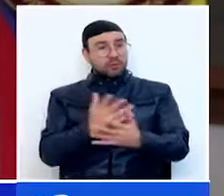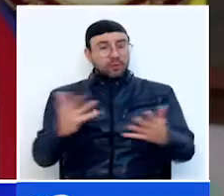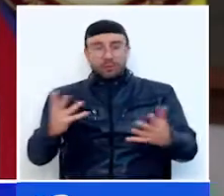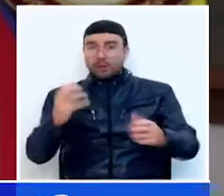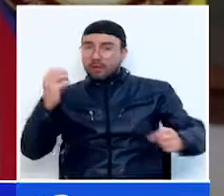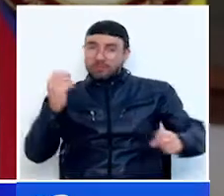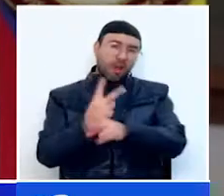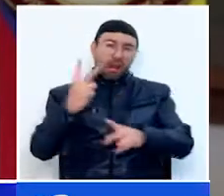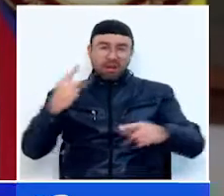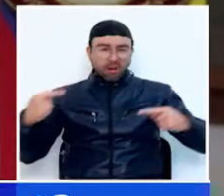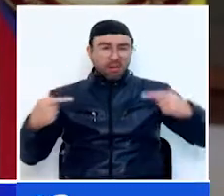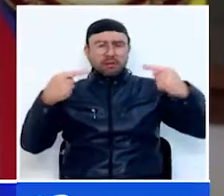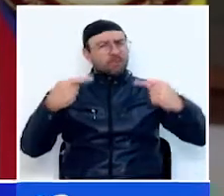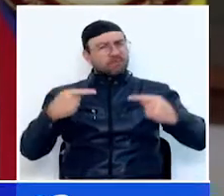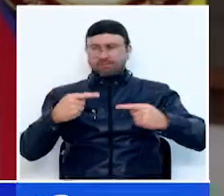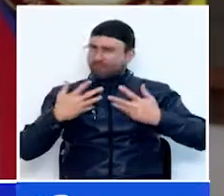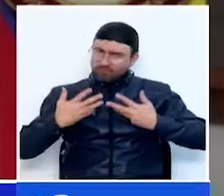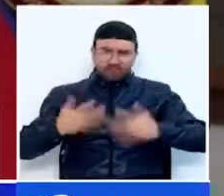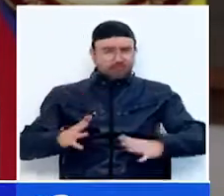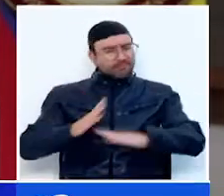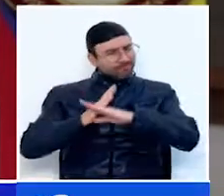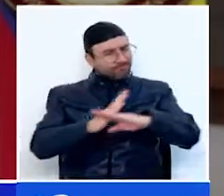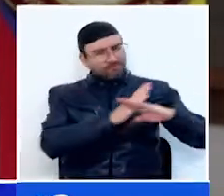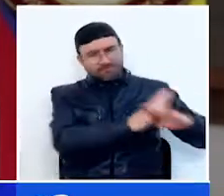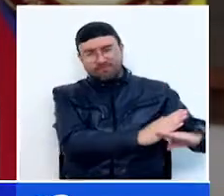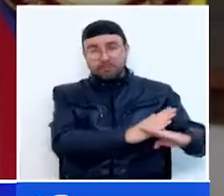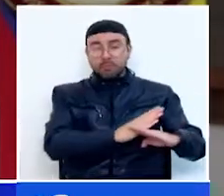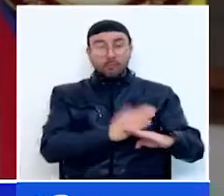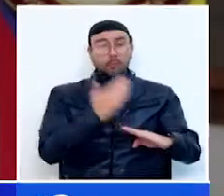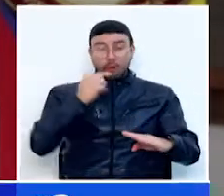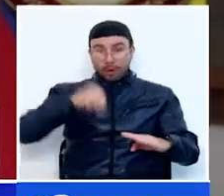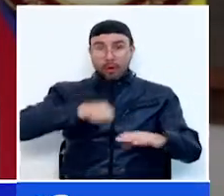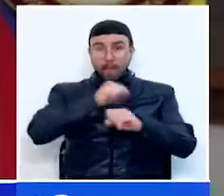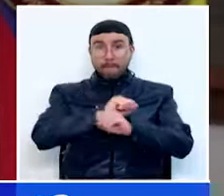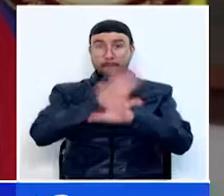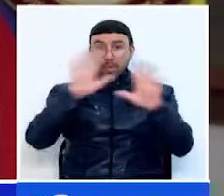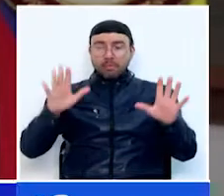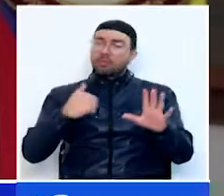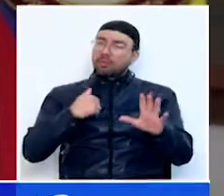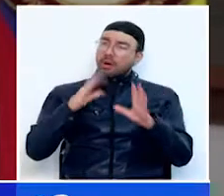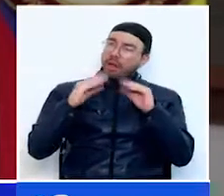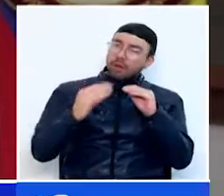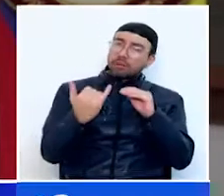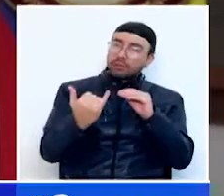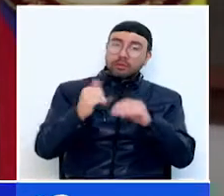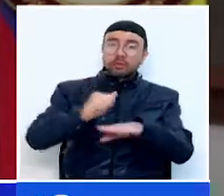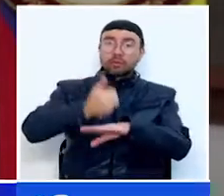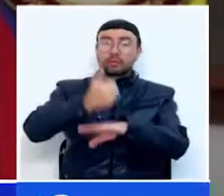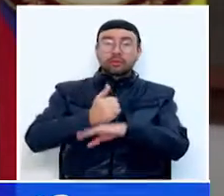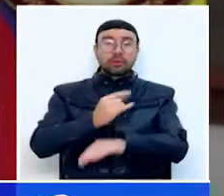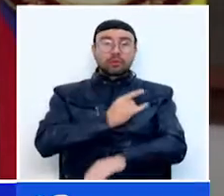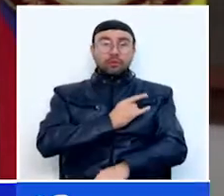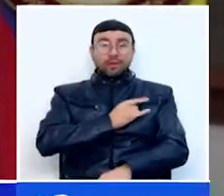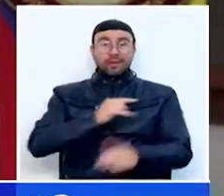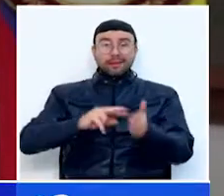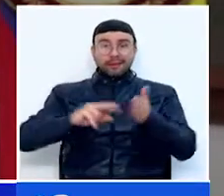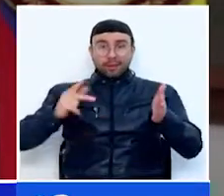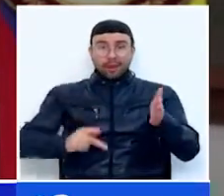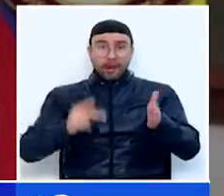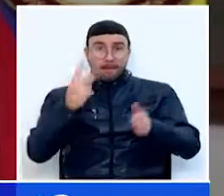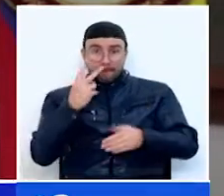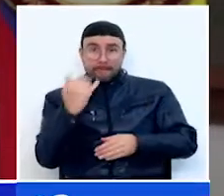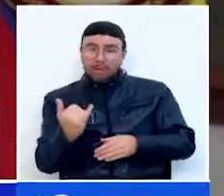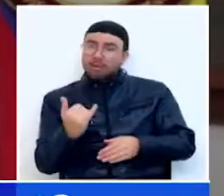de violencia. Esta mañana tuve la oportunidad de hablar con el señor rector de la Universidad Tecnológica de Pereira